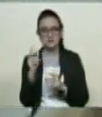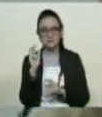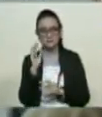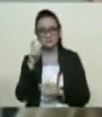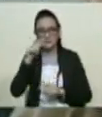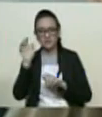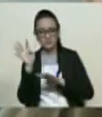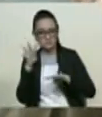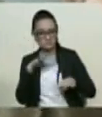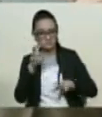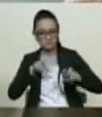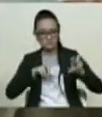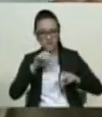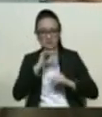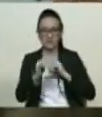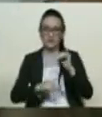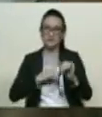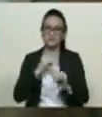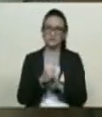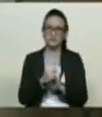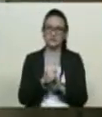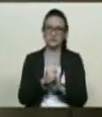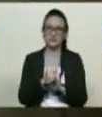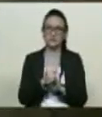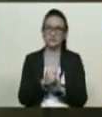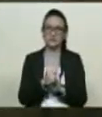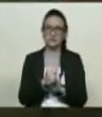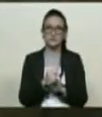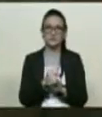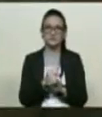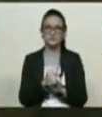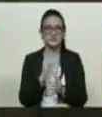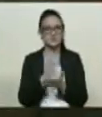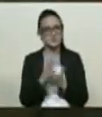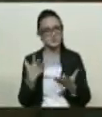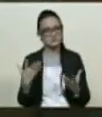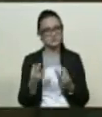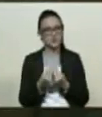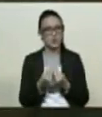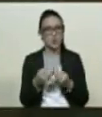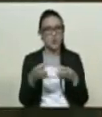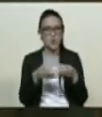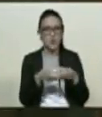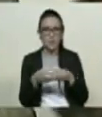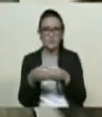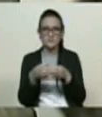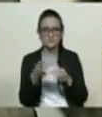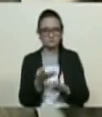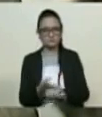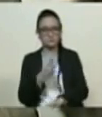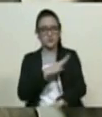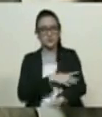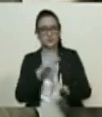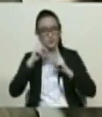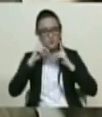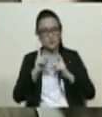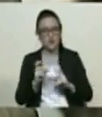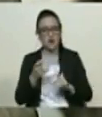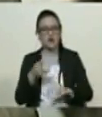internacionales. Viene, como siempre, nos ha venido acompañando la Comisión de Expertos Electorales